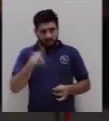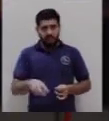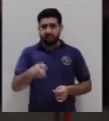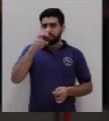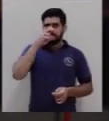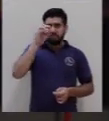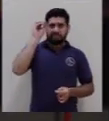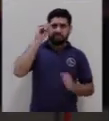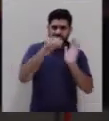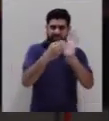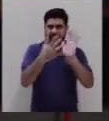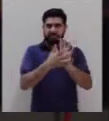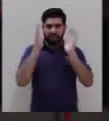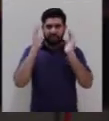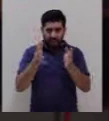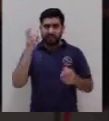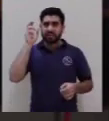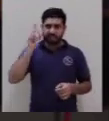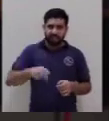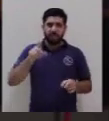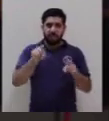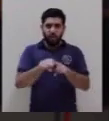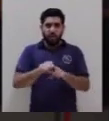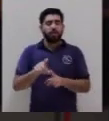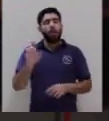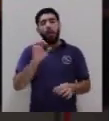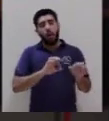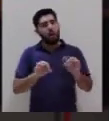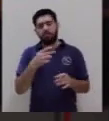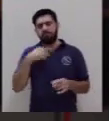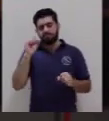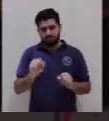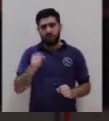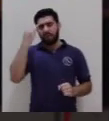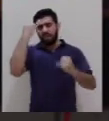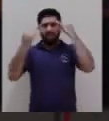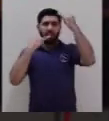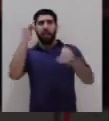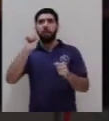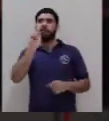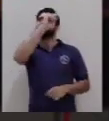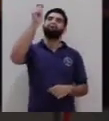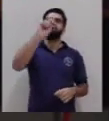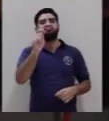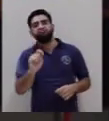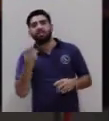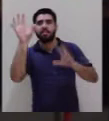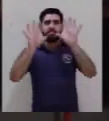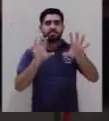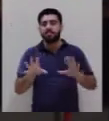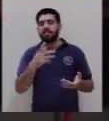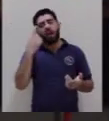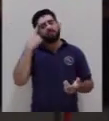tenga que hacer, es decir, uno puede usar su imaginación para poder hacer cualquier tipo de organizador gráfico y acomodarse a cómo quiere